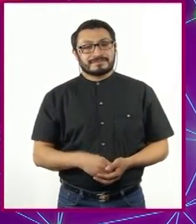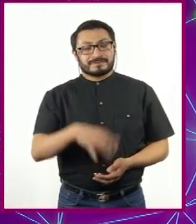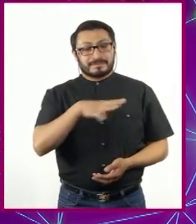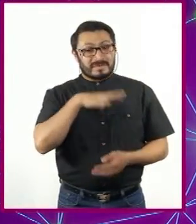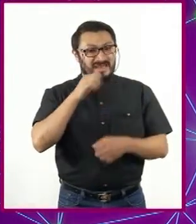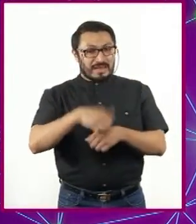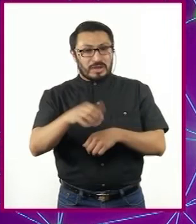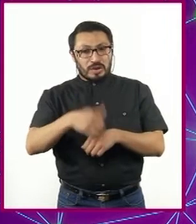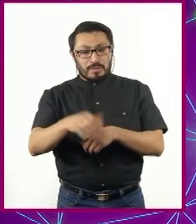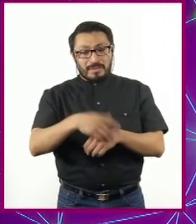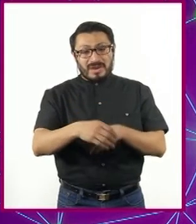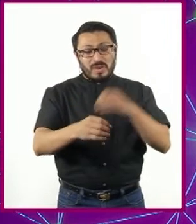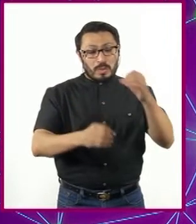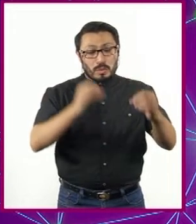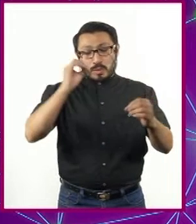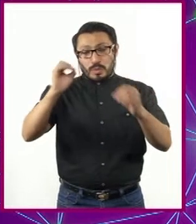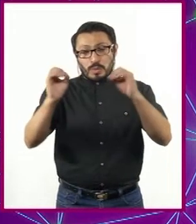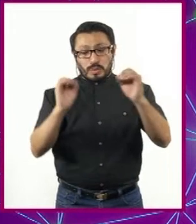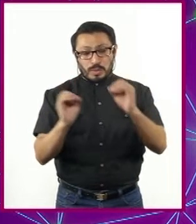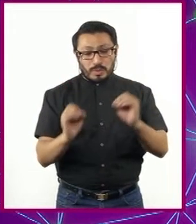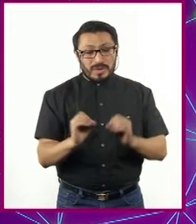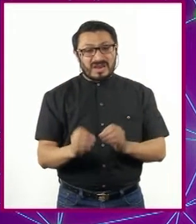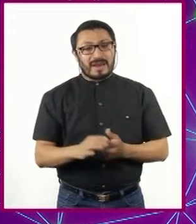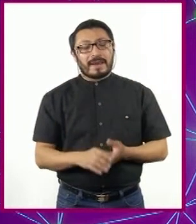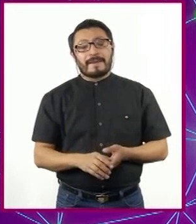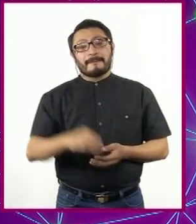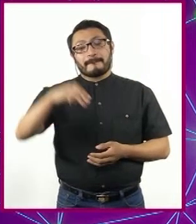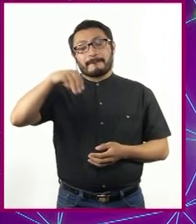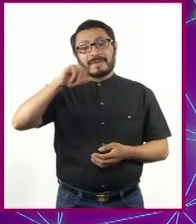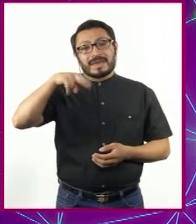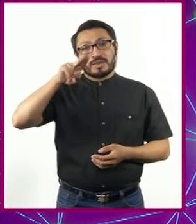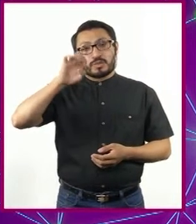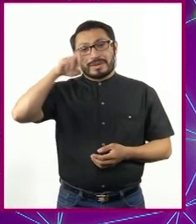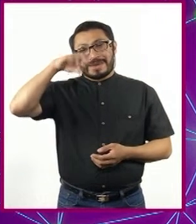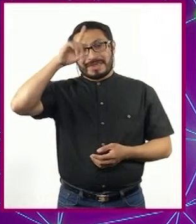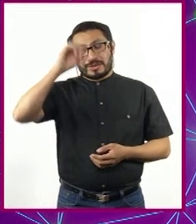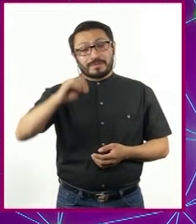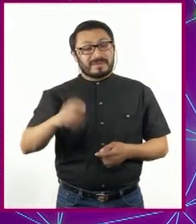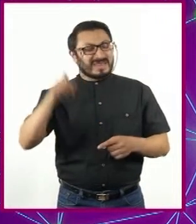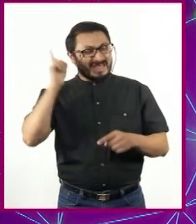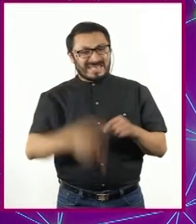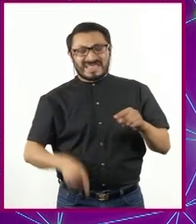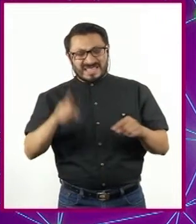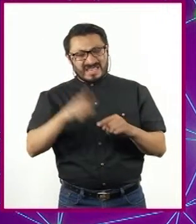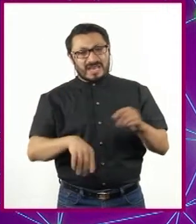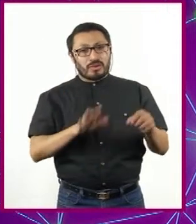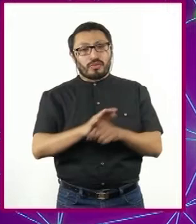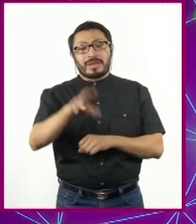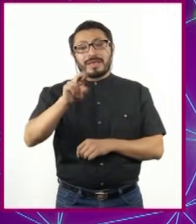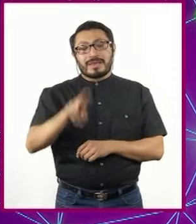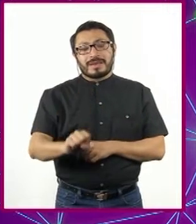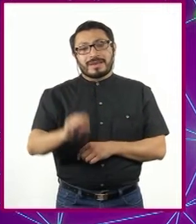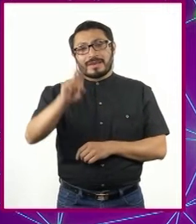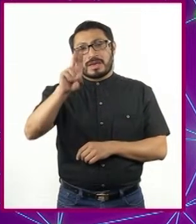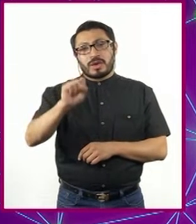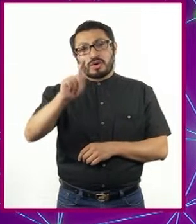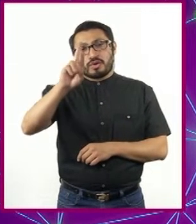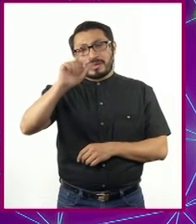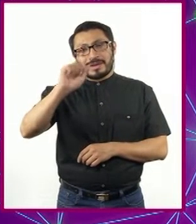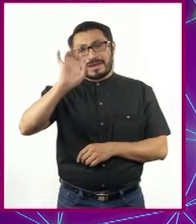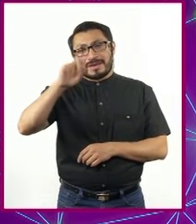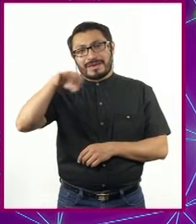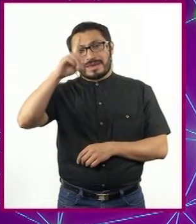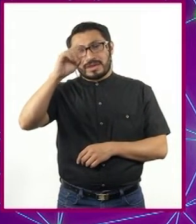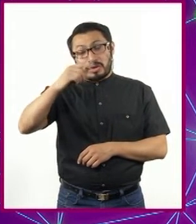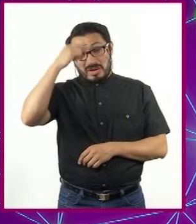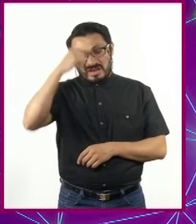número de fichas que corresponden al minuendo y se tachan o eliminan las que corresponden al sustraendo para resolver